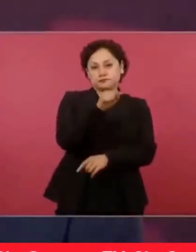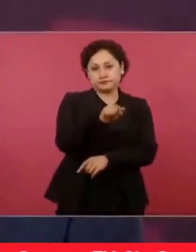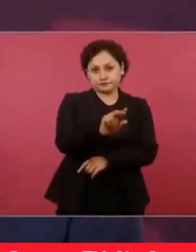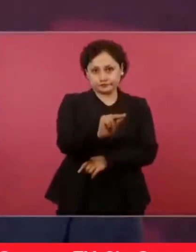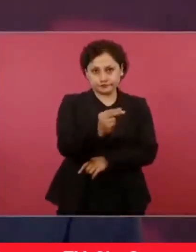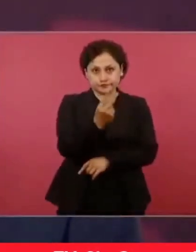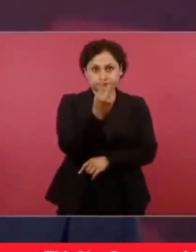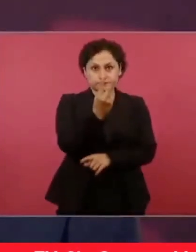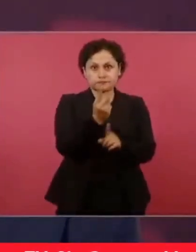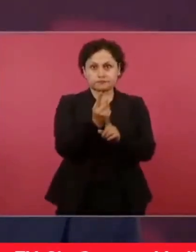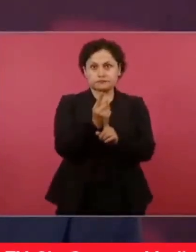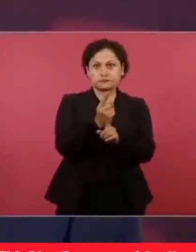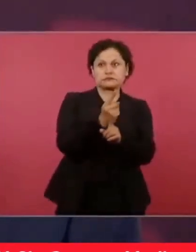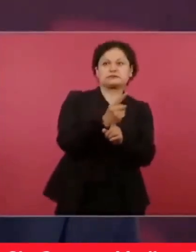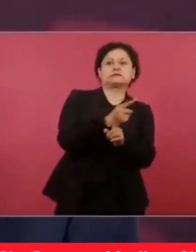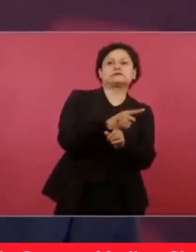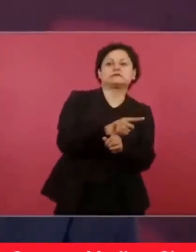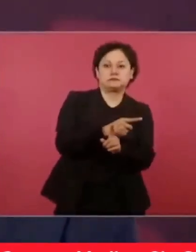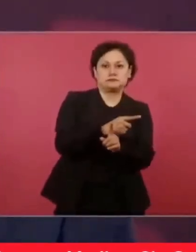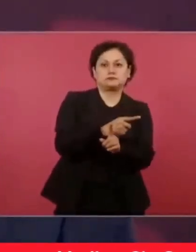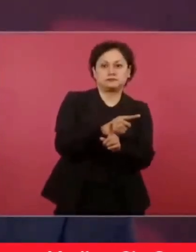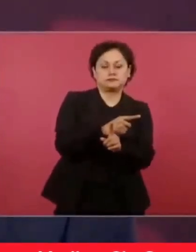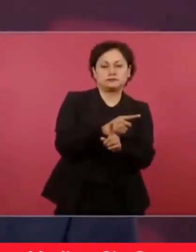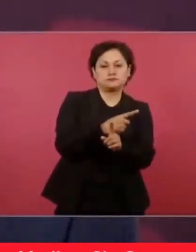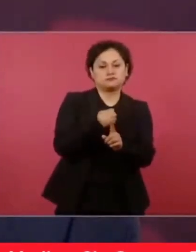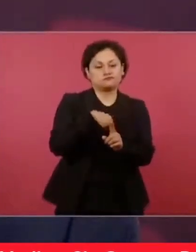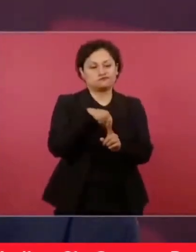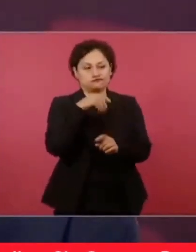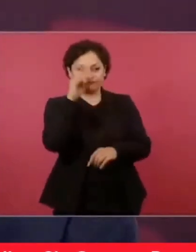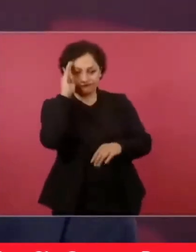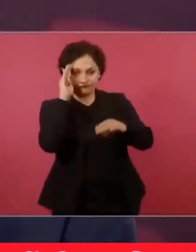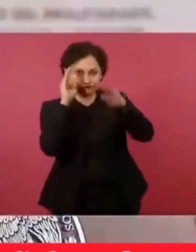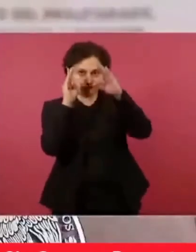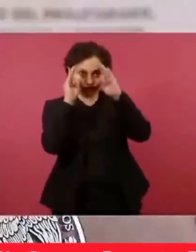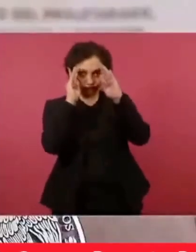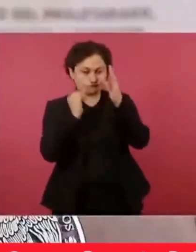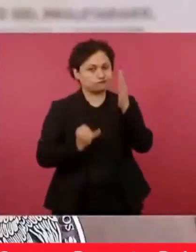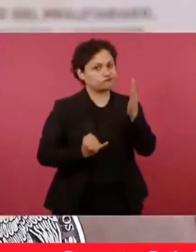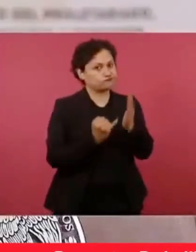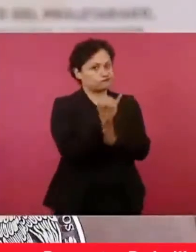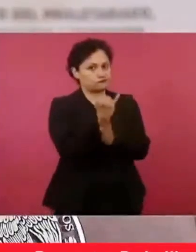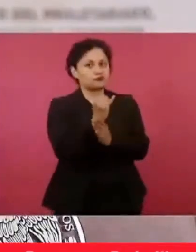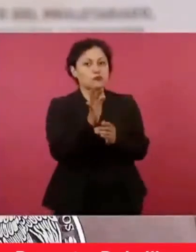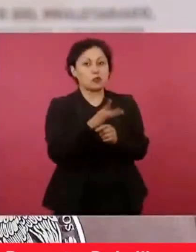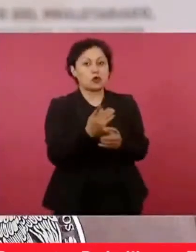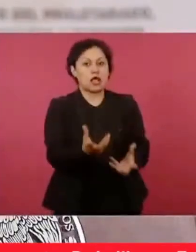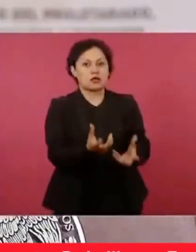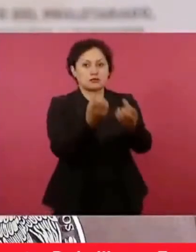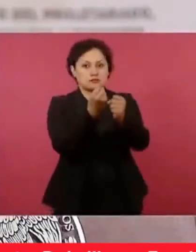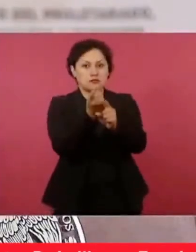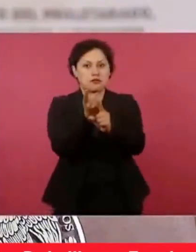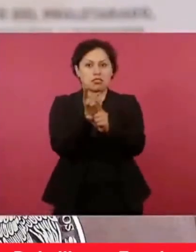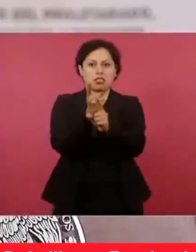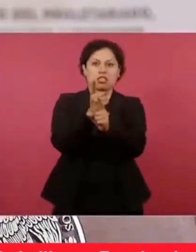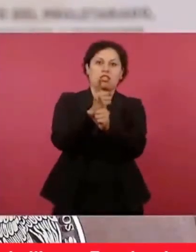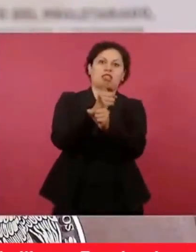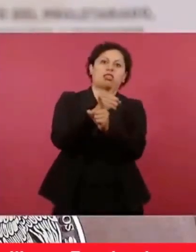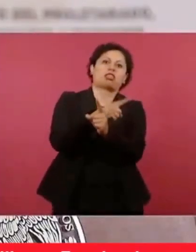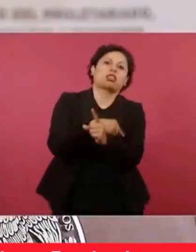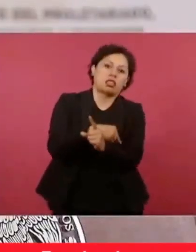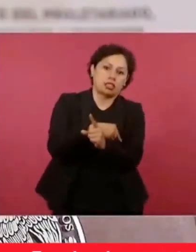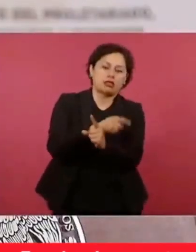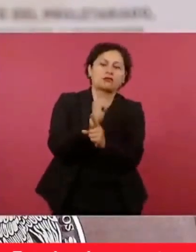un desbalance en el sistema que si no tomamos acciones, la frecuencia sigue disminuyendo y se desconectan de